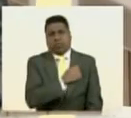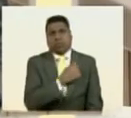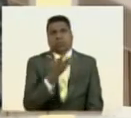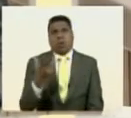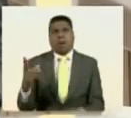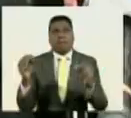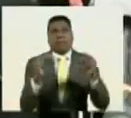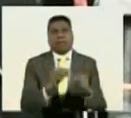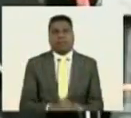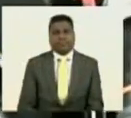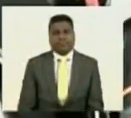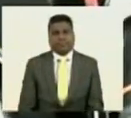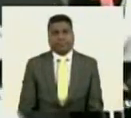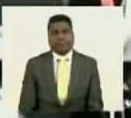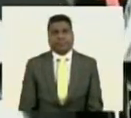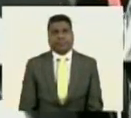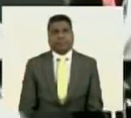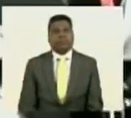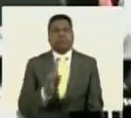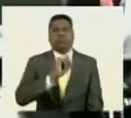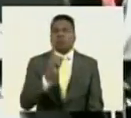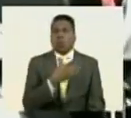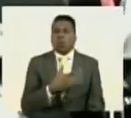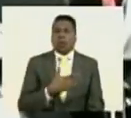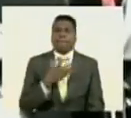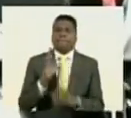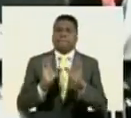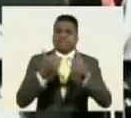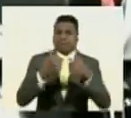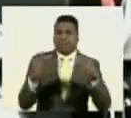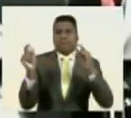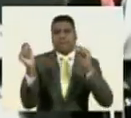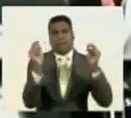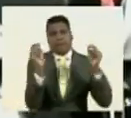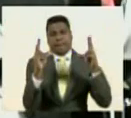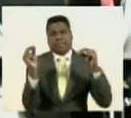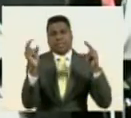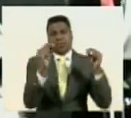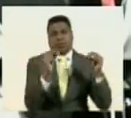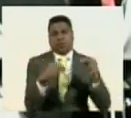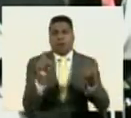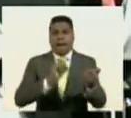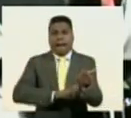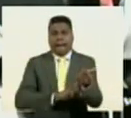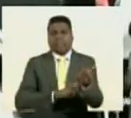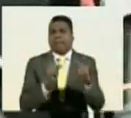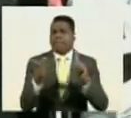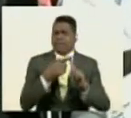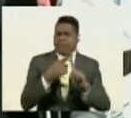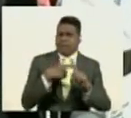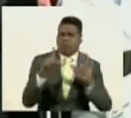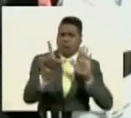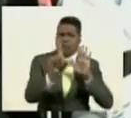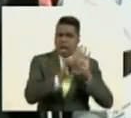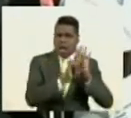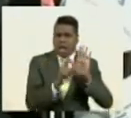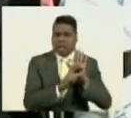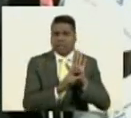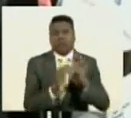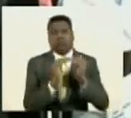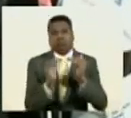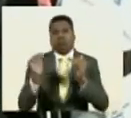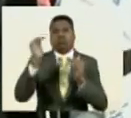Que no entramos en una discusión de carácter jurídico